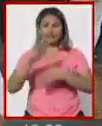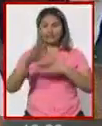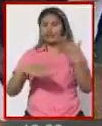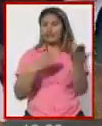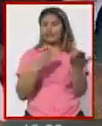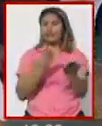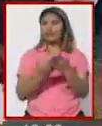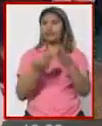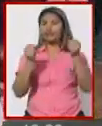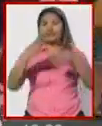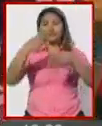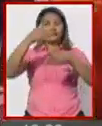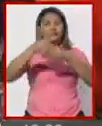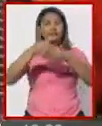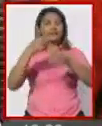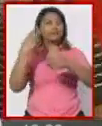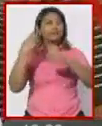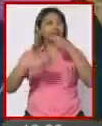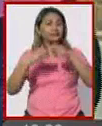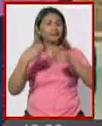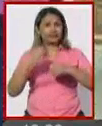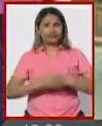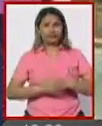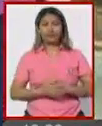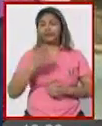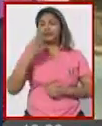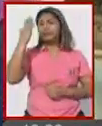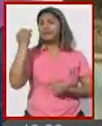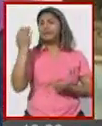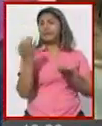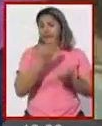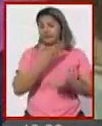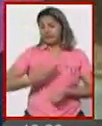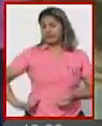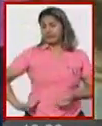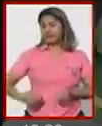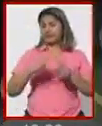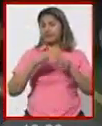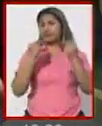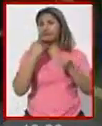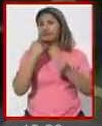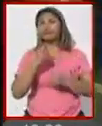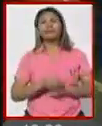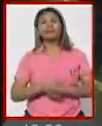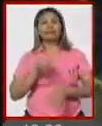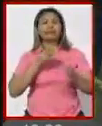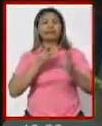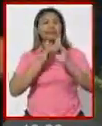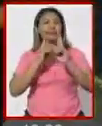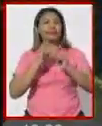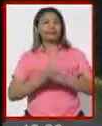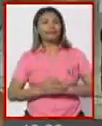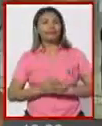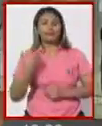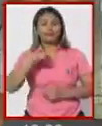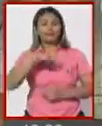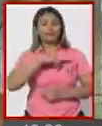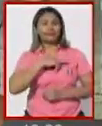todos pueden votar sin ningún tipo de problema. Pero el por qué quieren ser presidente de este gremio, los candidatos nos respondieron.